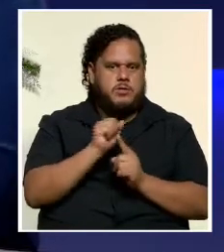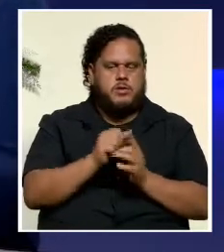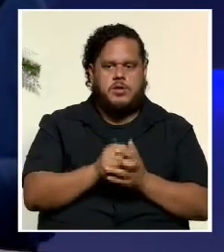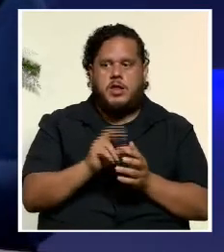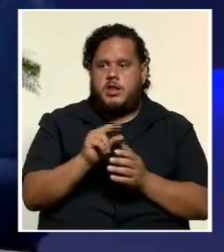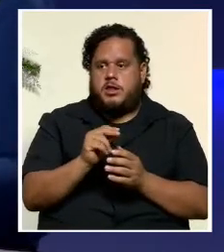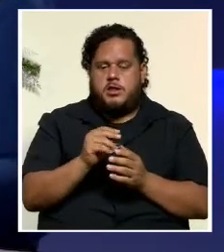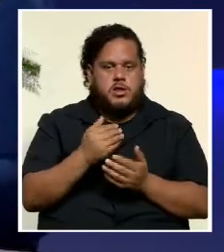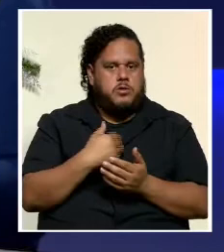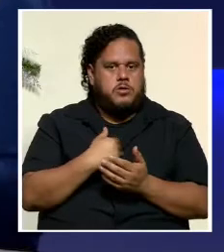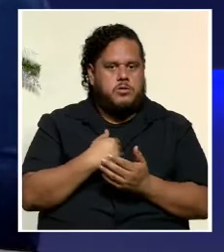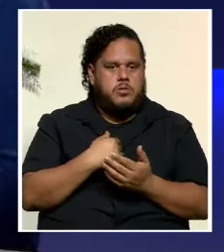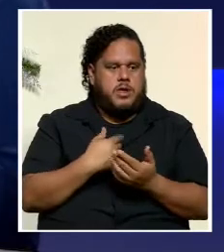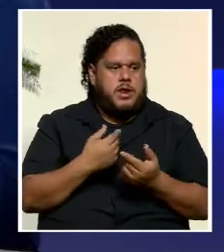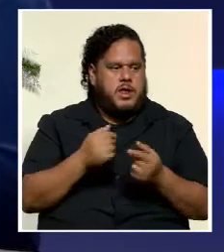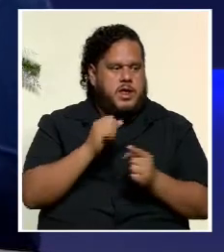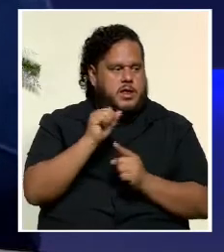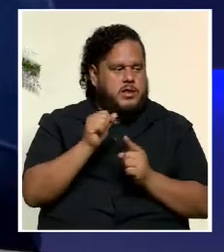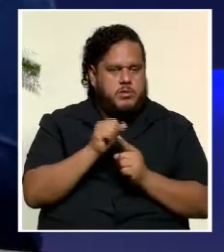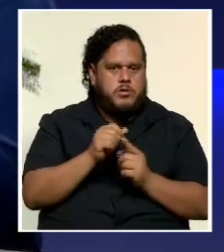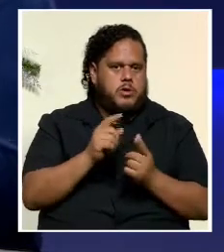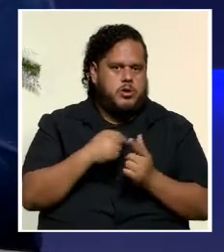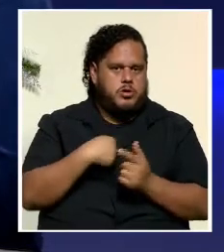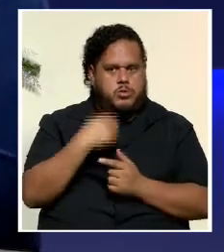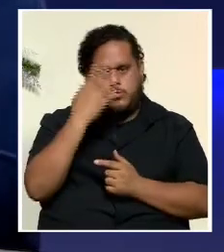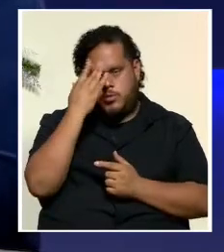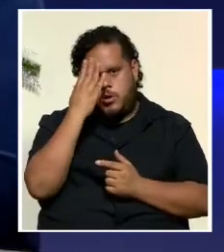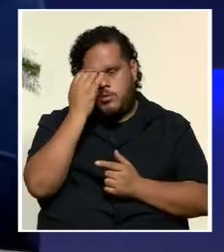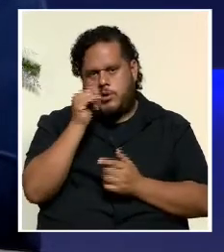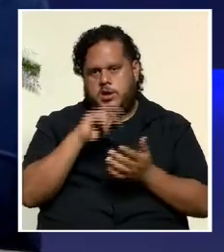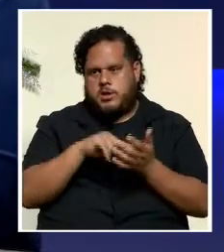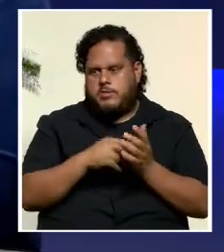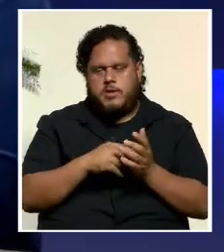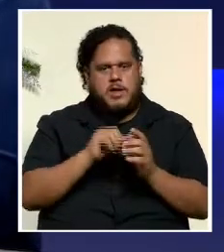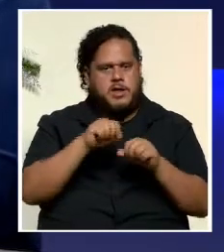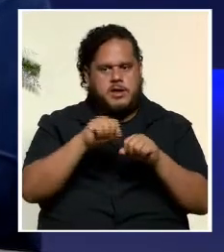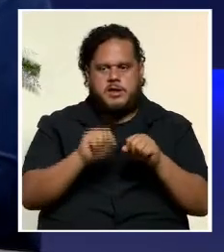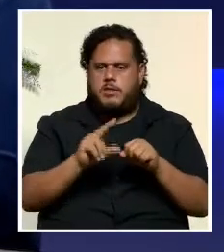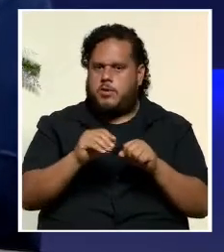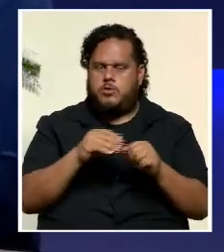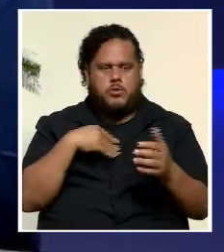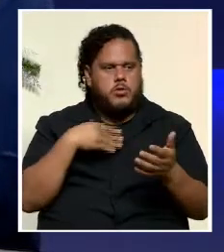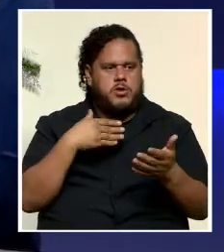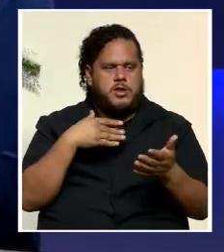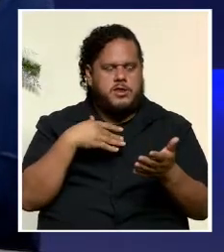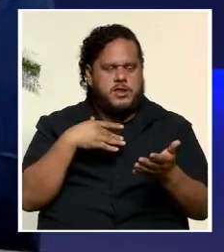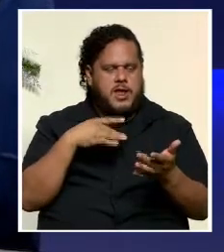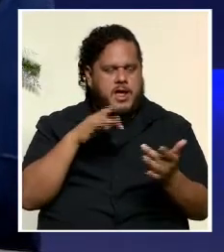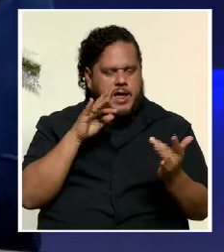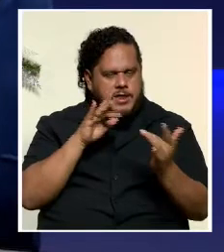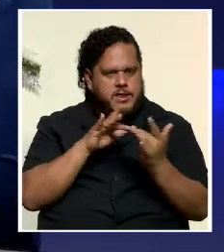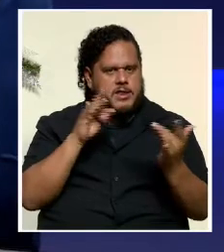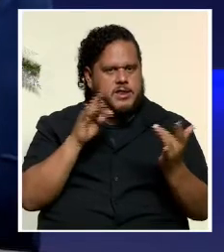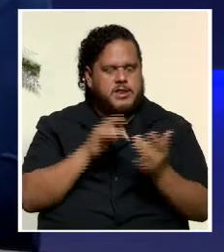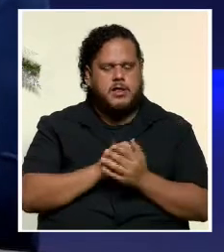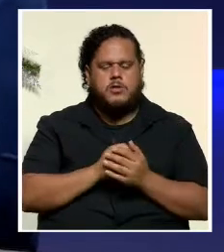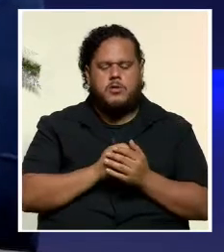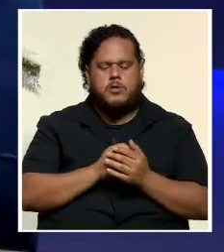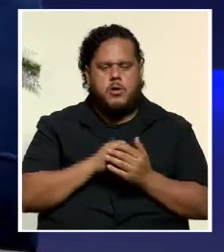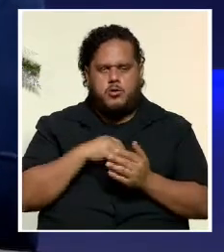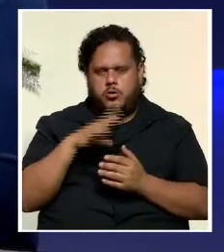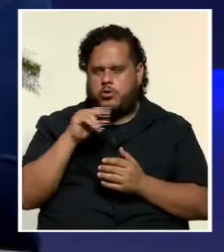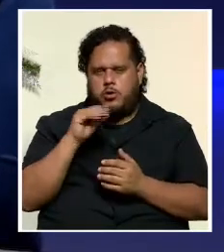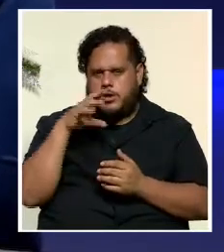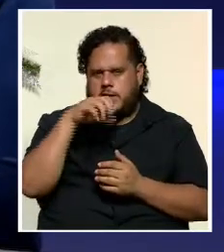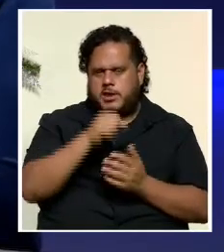hubieran casos, pues yo me preocuparía, porque quiere decir que el sistema no los está detectando. Ahora, eso no significa que el problema no sea